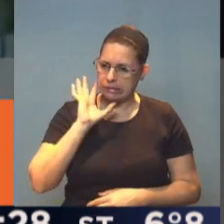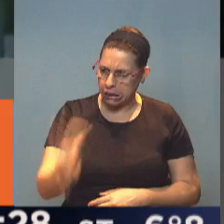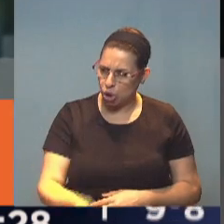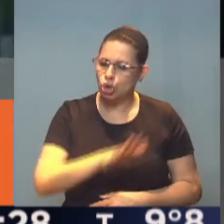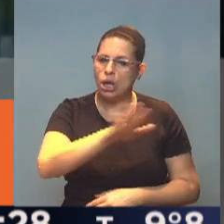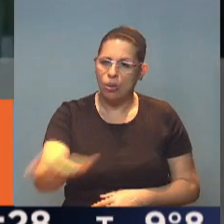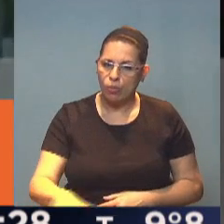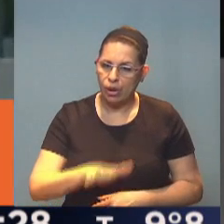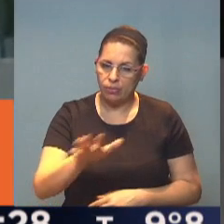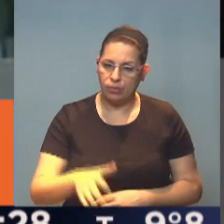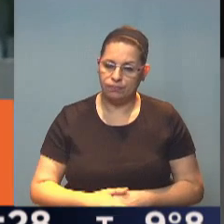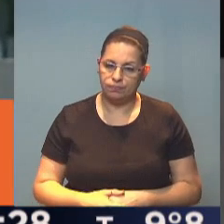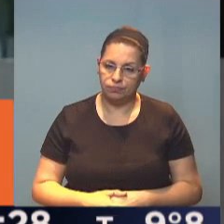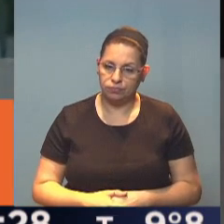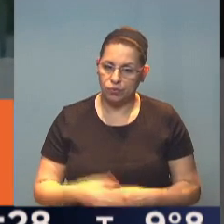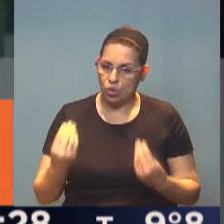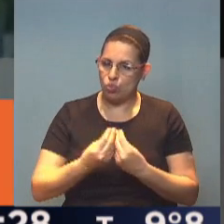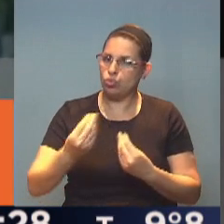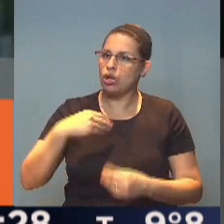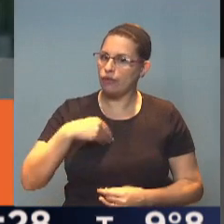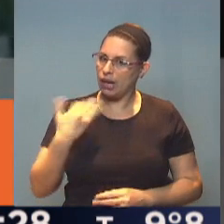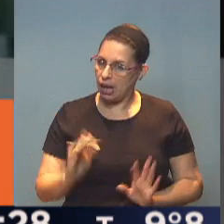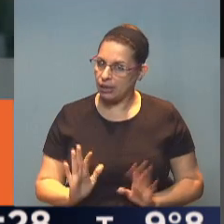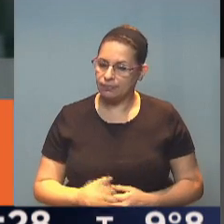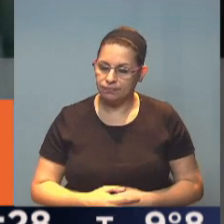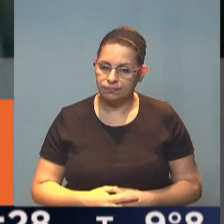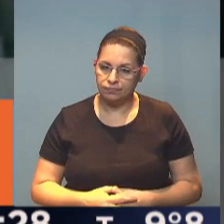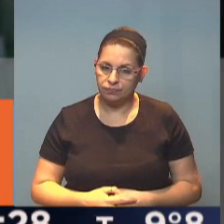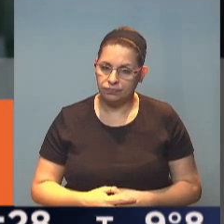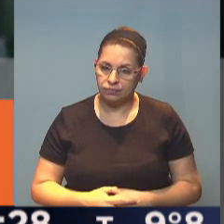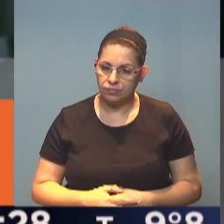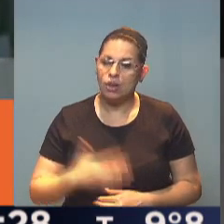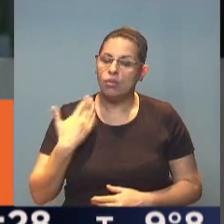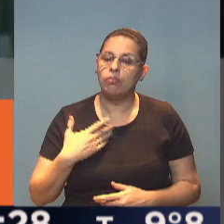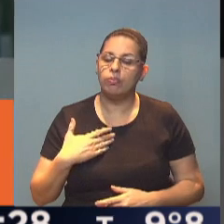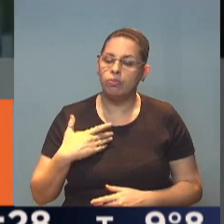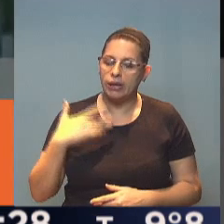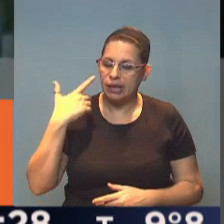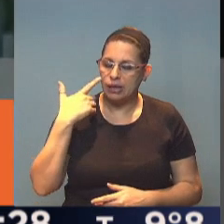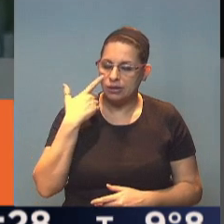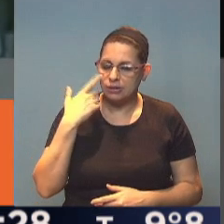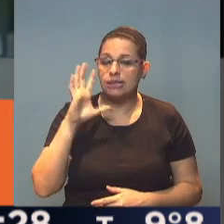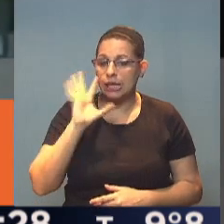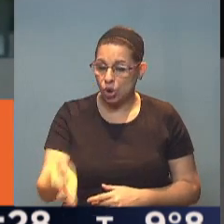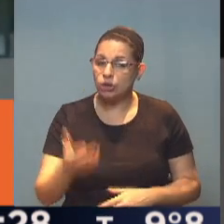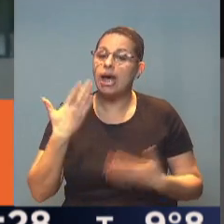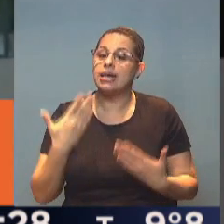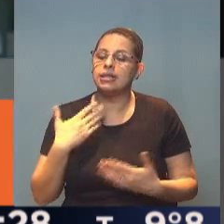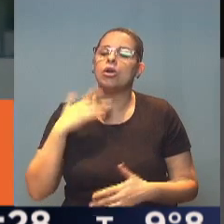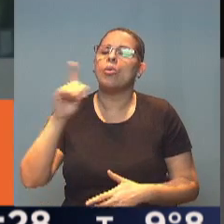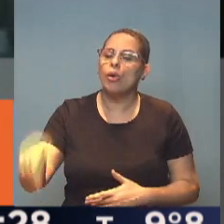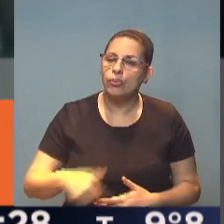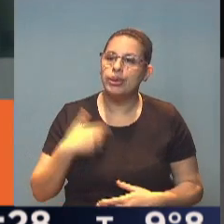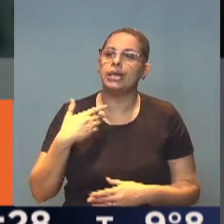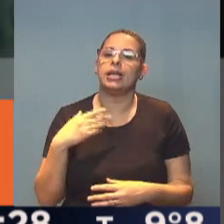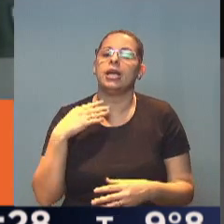pueblo con mucha esperanza. Pudimos darle esa lectura, conversando con mis compañeros